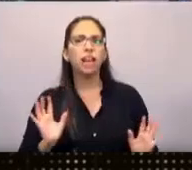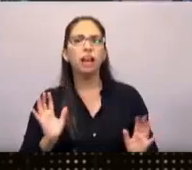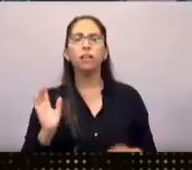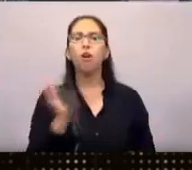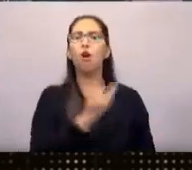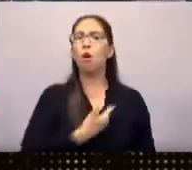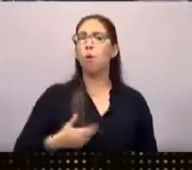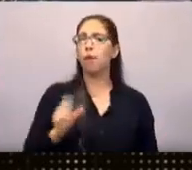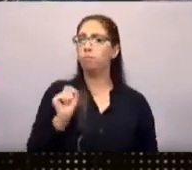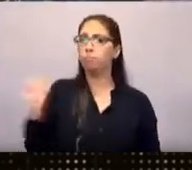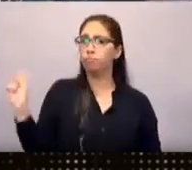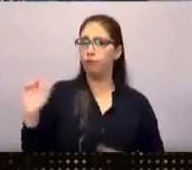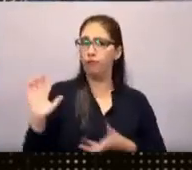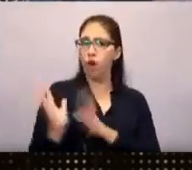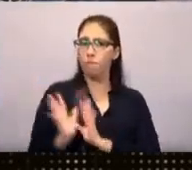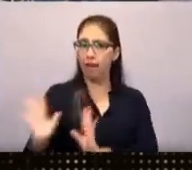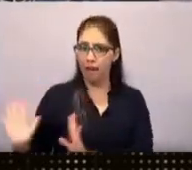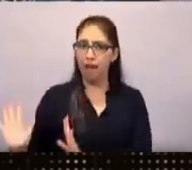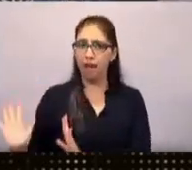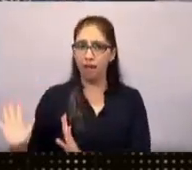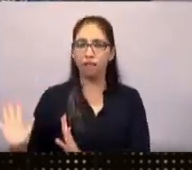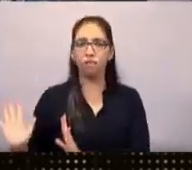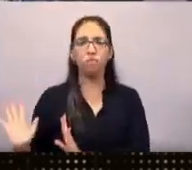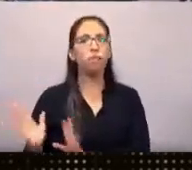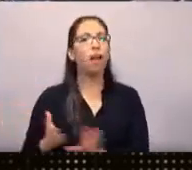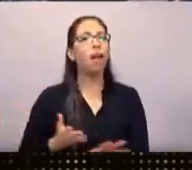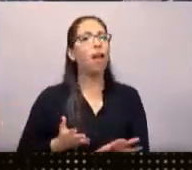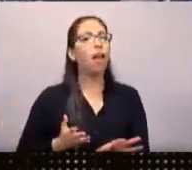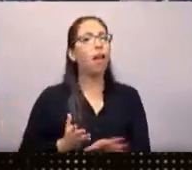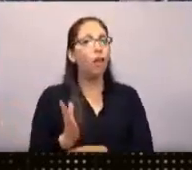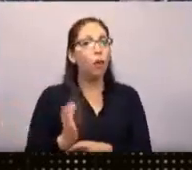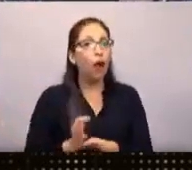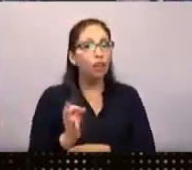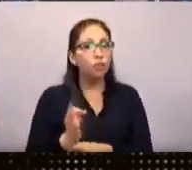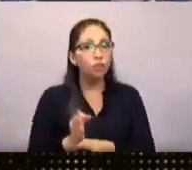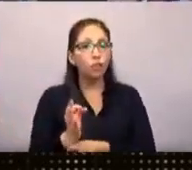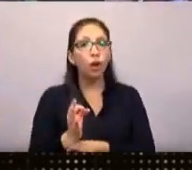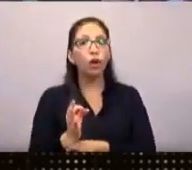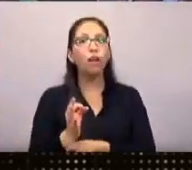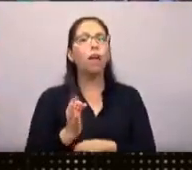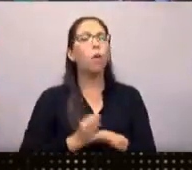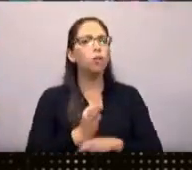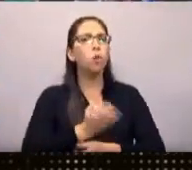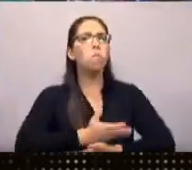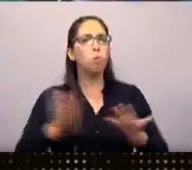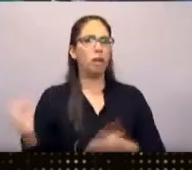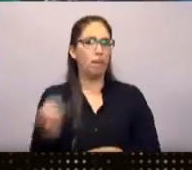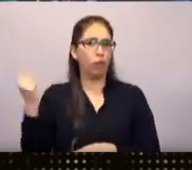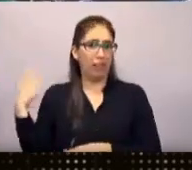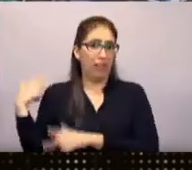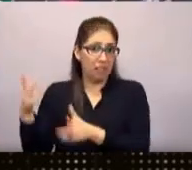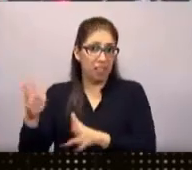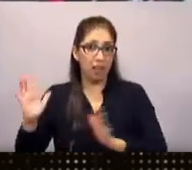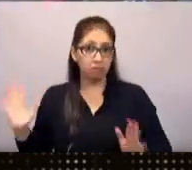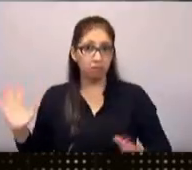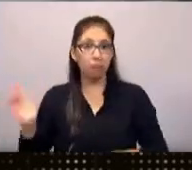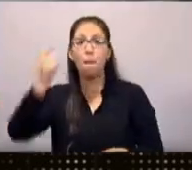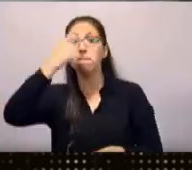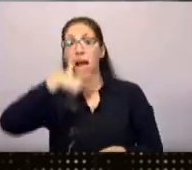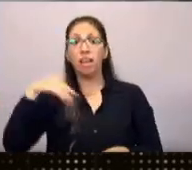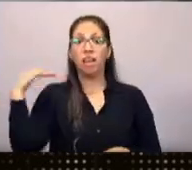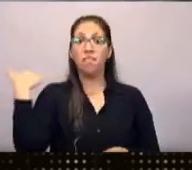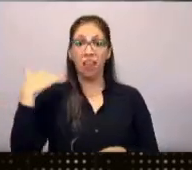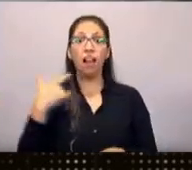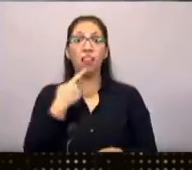ese gobierno la educación y hasta la educación pública era importante macri y Vidal